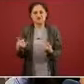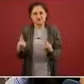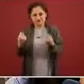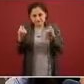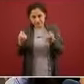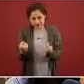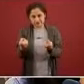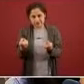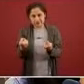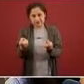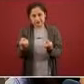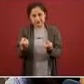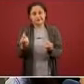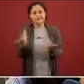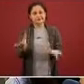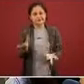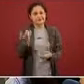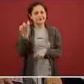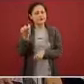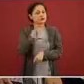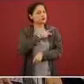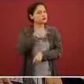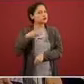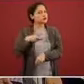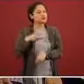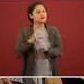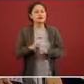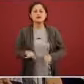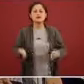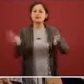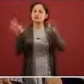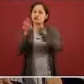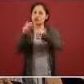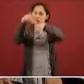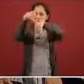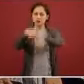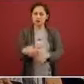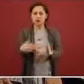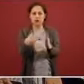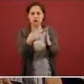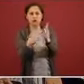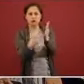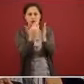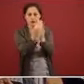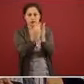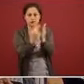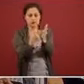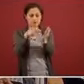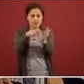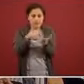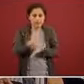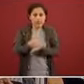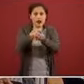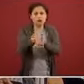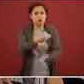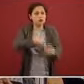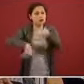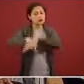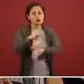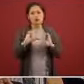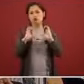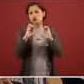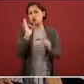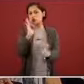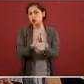extraordinaria, sumamente importante para el bienestar y la protección de todas y todos. Por eso hoy traemos